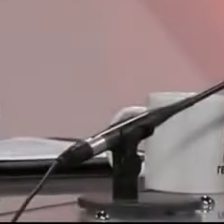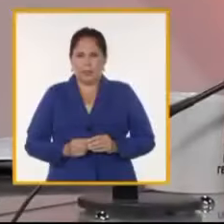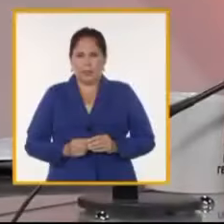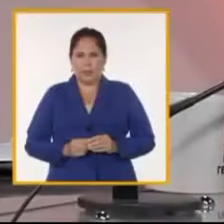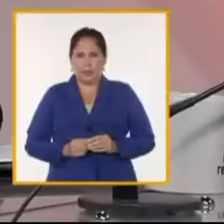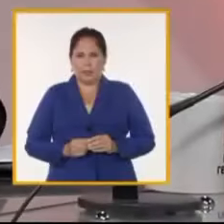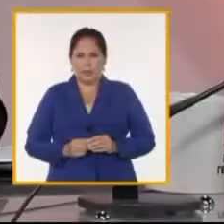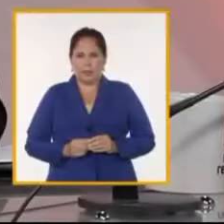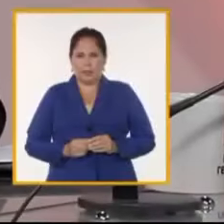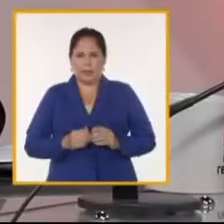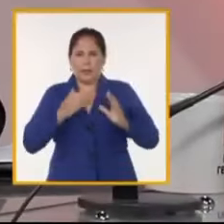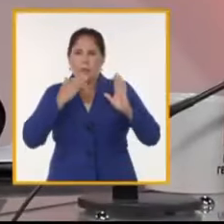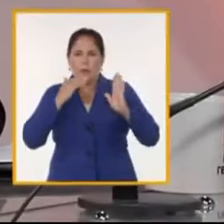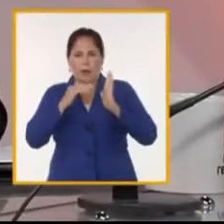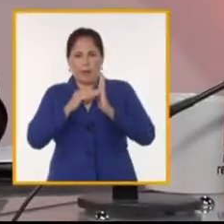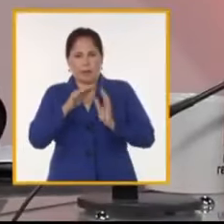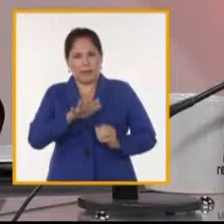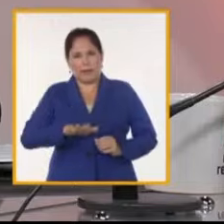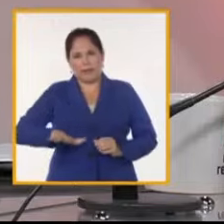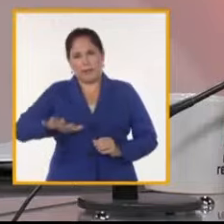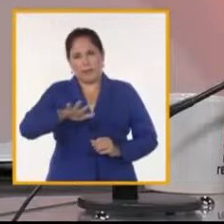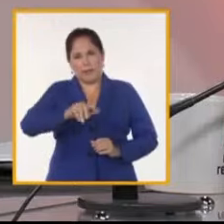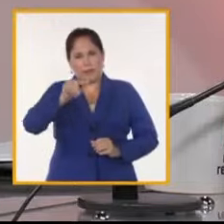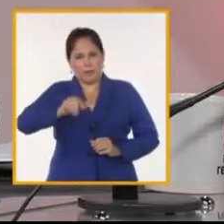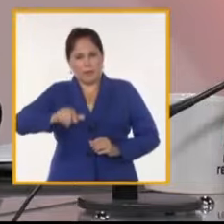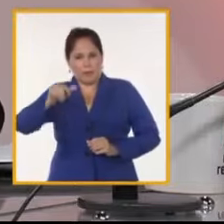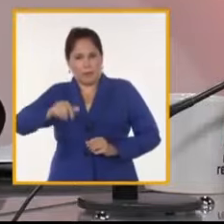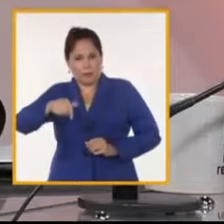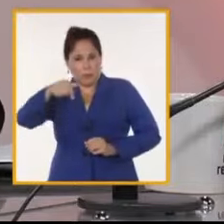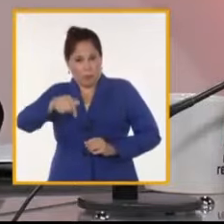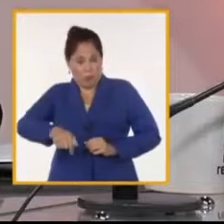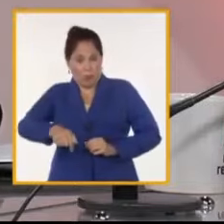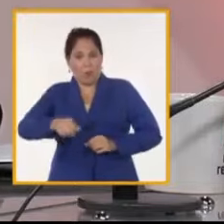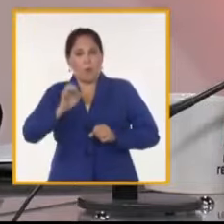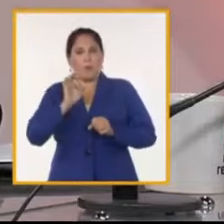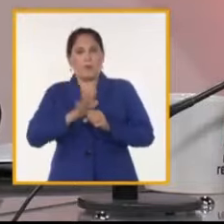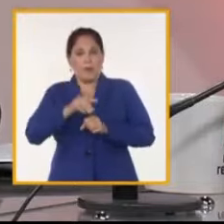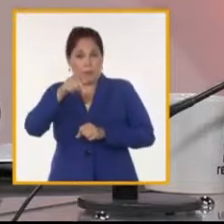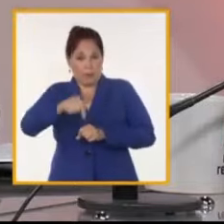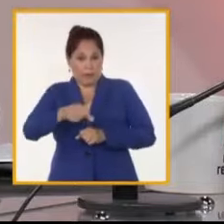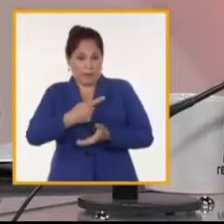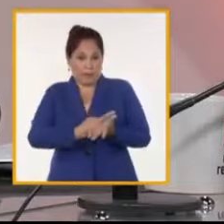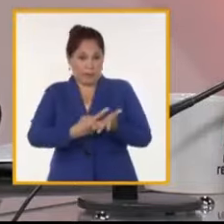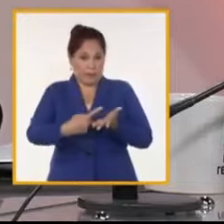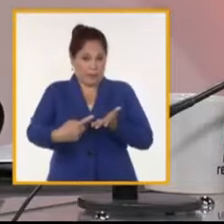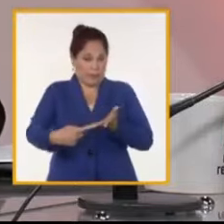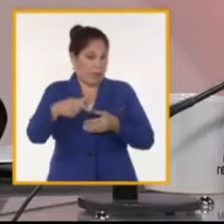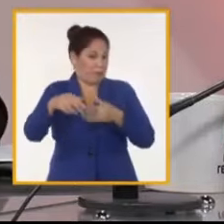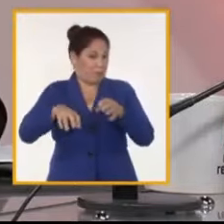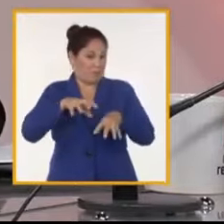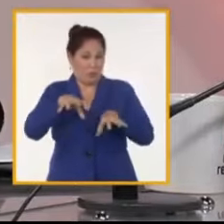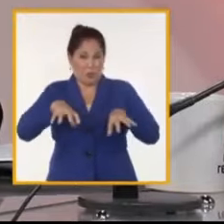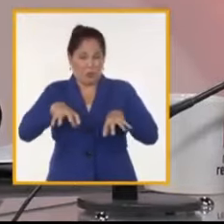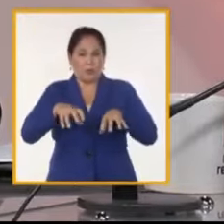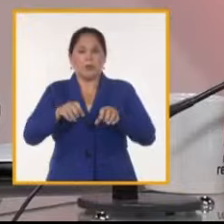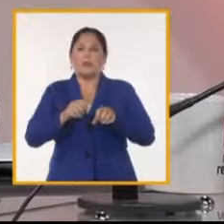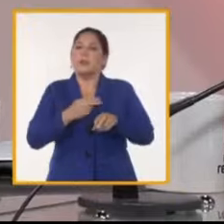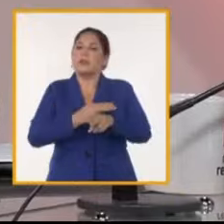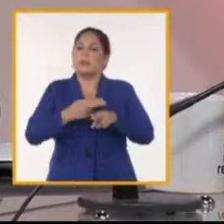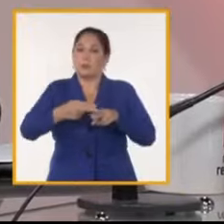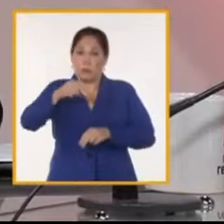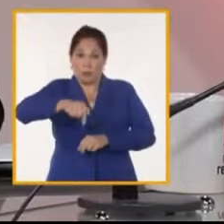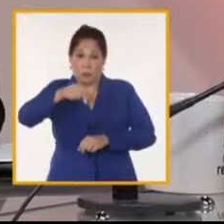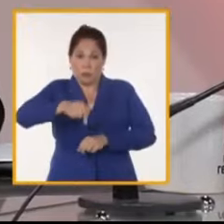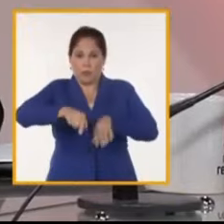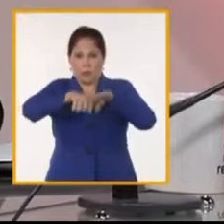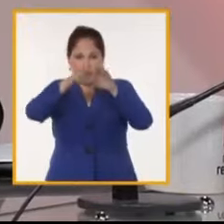Muy buenas tardes estimados televidentes y radioyentes comenzamos la semana en la mesa redonda mirando a los acontecimientos que han sido noticias en